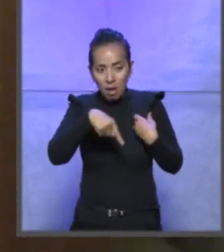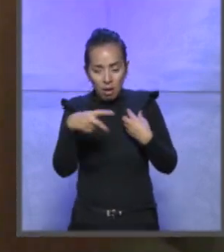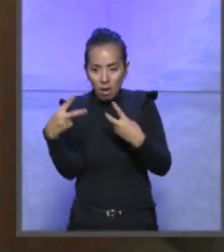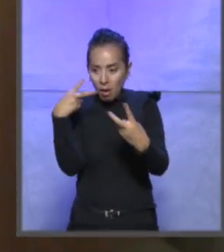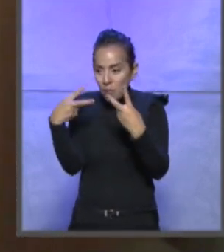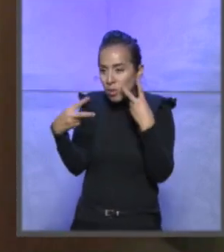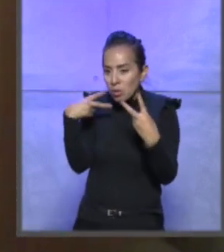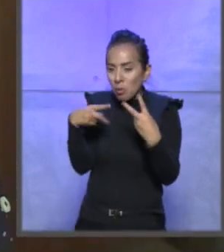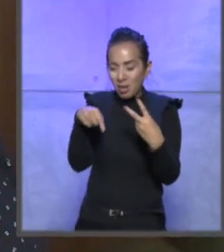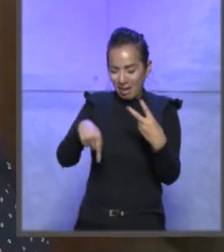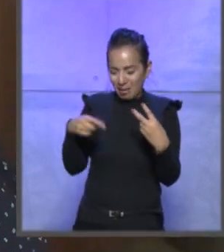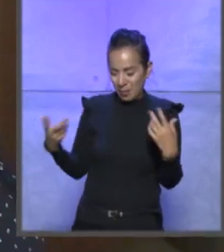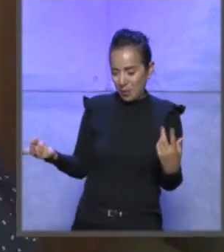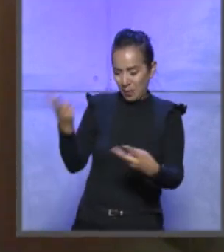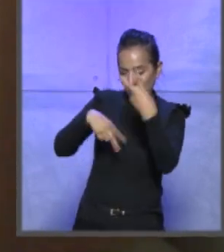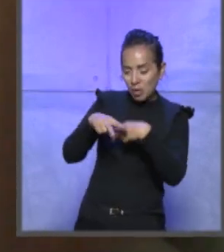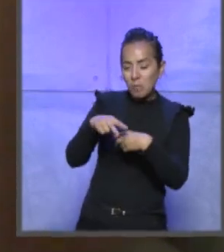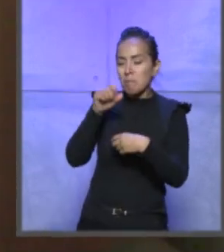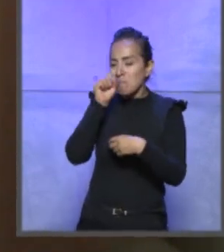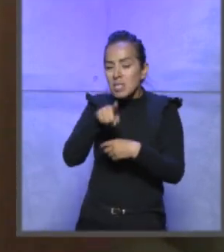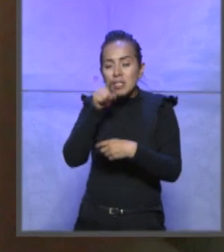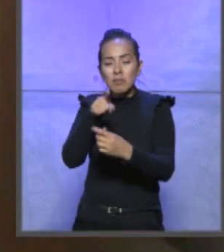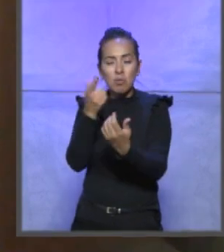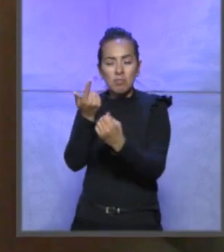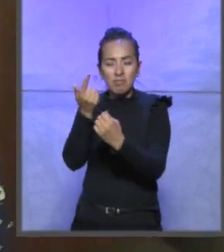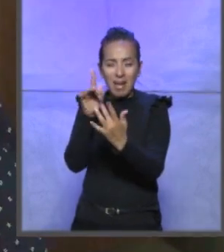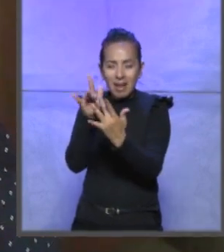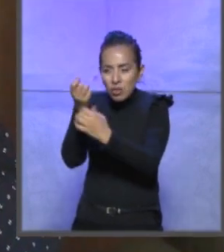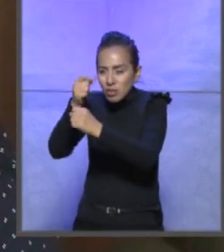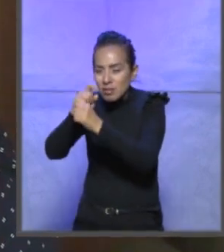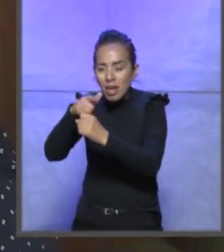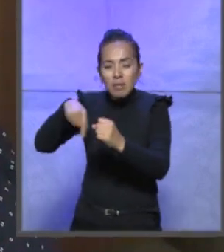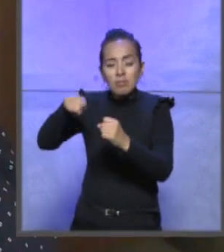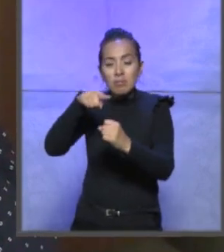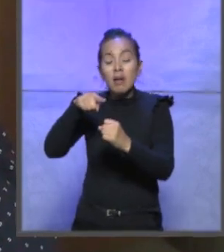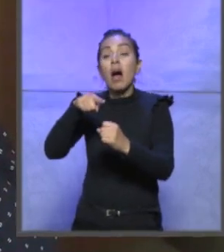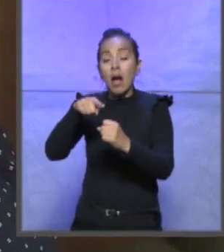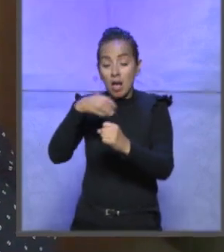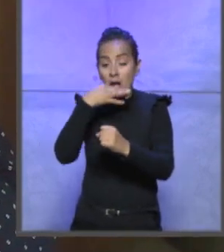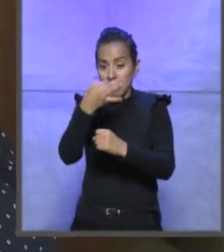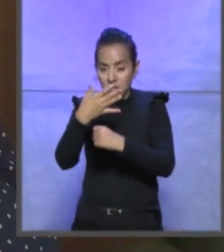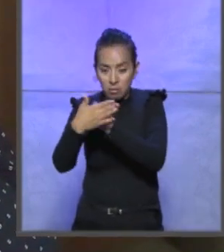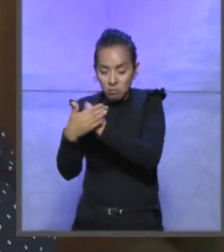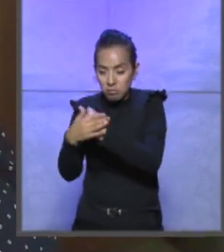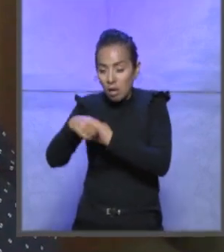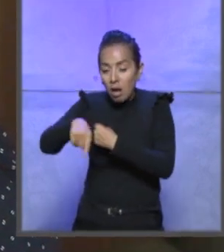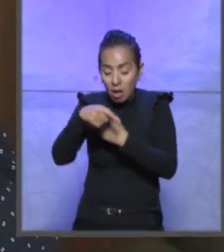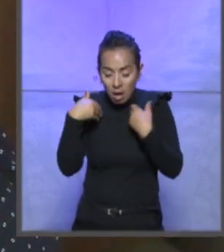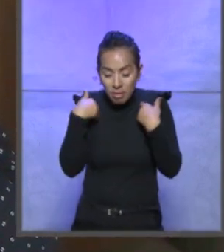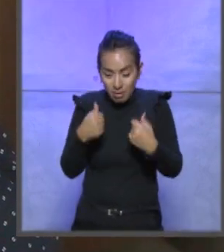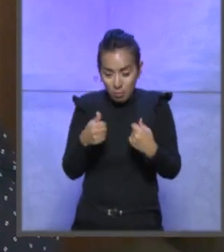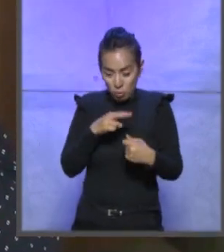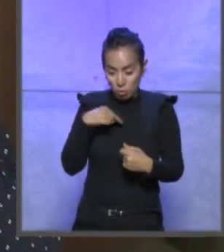están escuchando, tanto presencialmente como por medios digitales, que entendamos que somos la generación